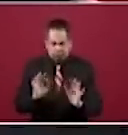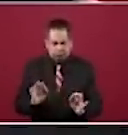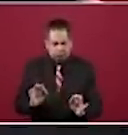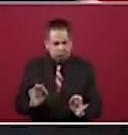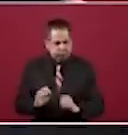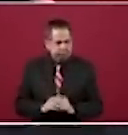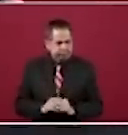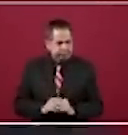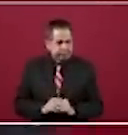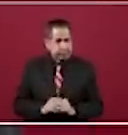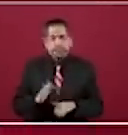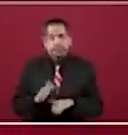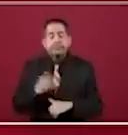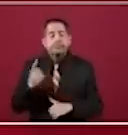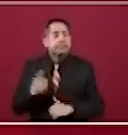porque